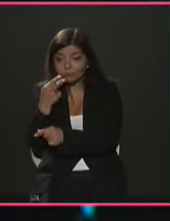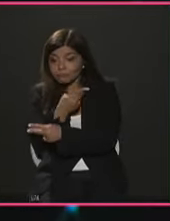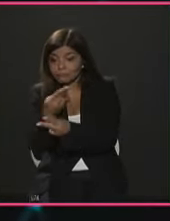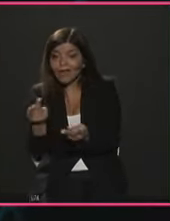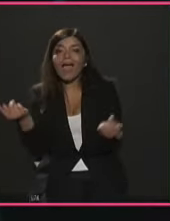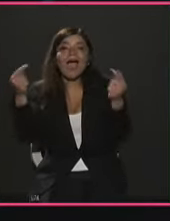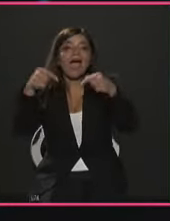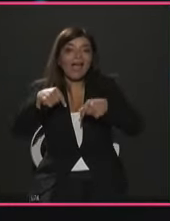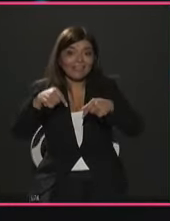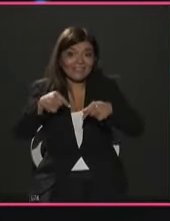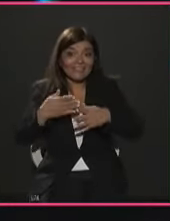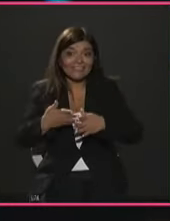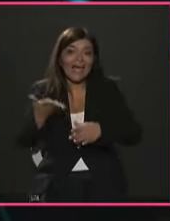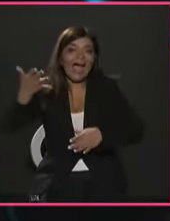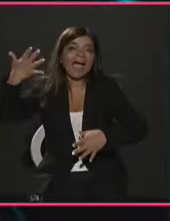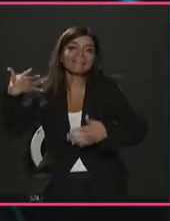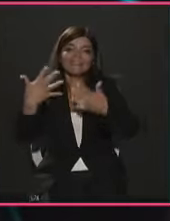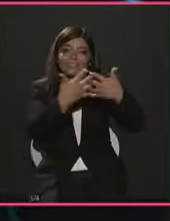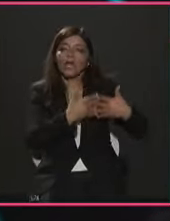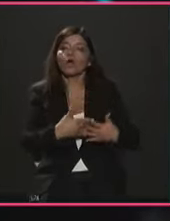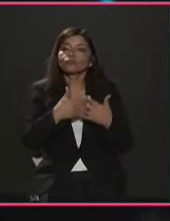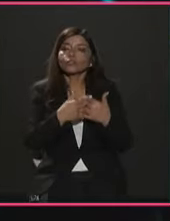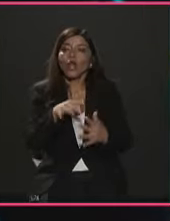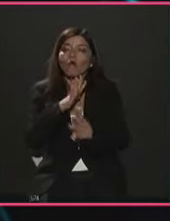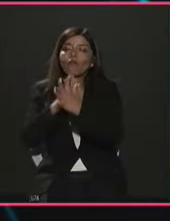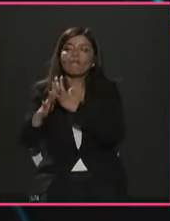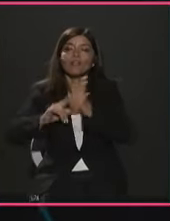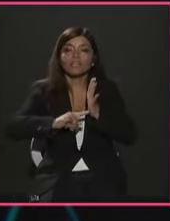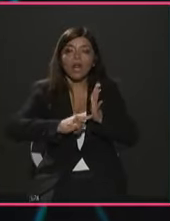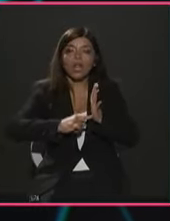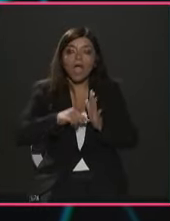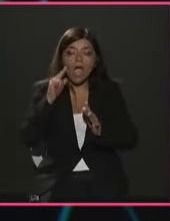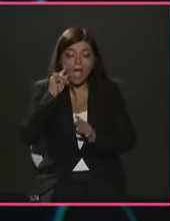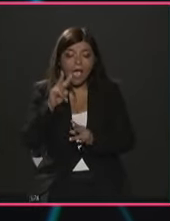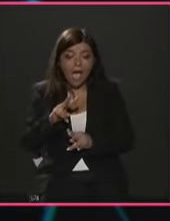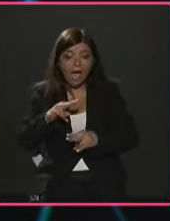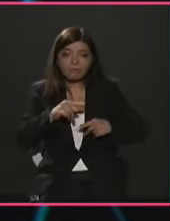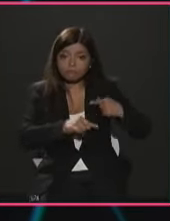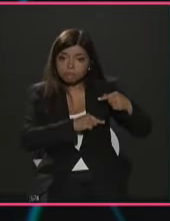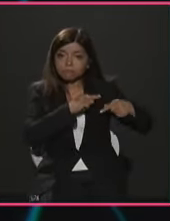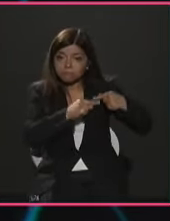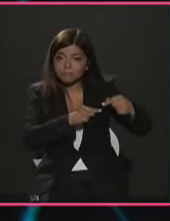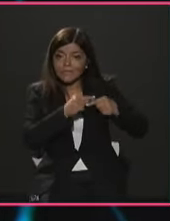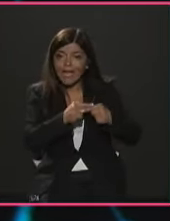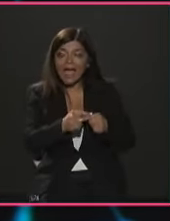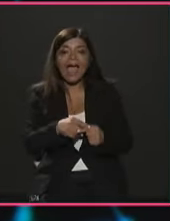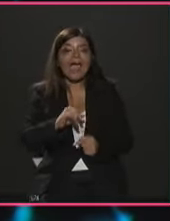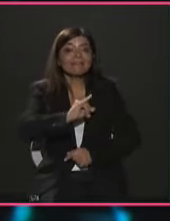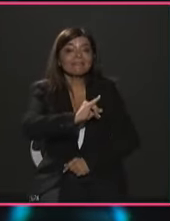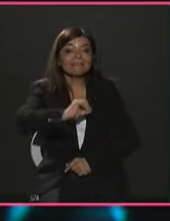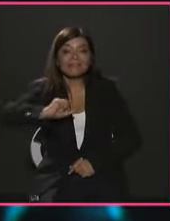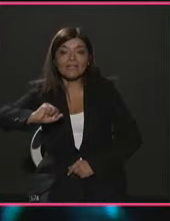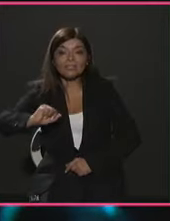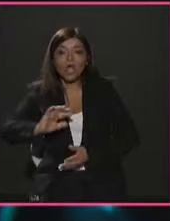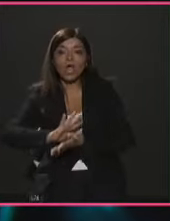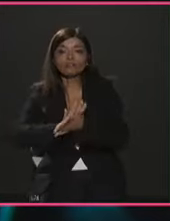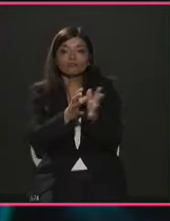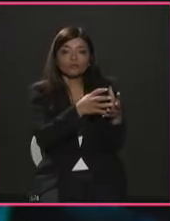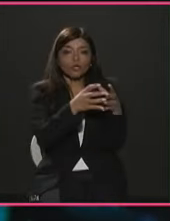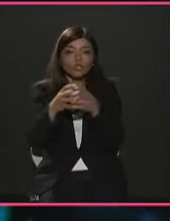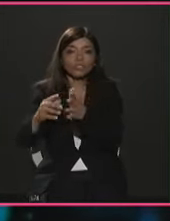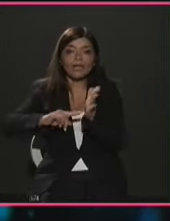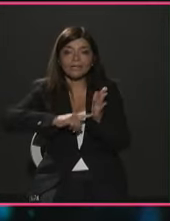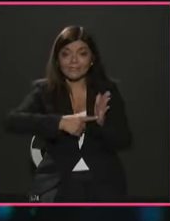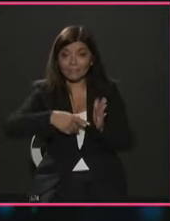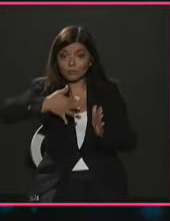estuvieron allá con nosotros en Estados Unidos y lo que se viene con esta capa generativa de Inteligencia artificial en todos los equipos En todas las